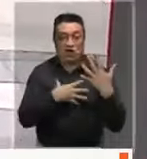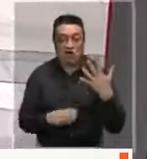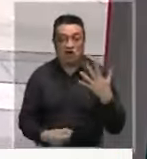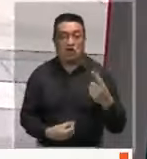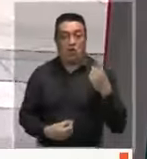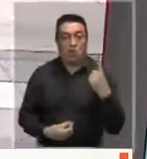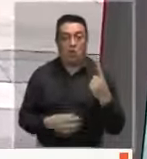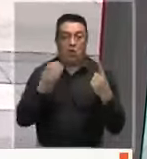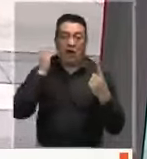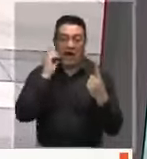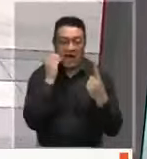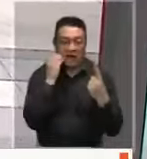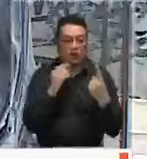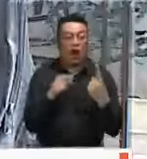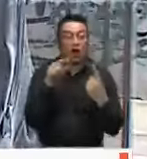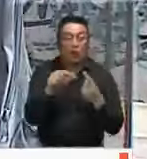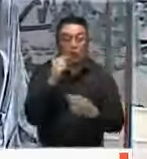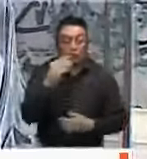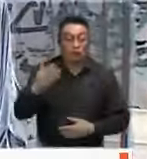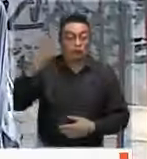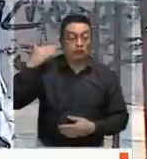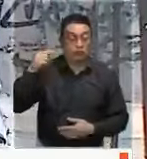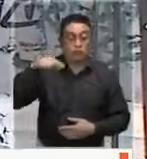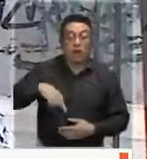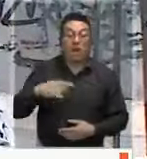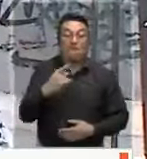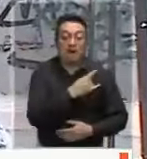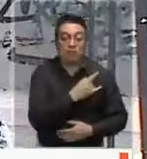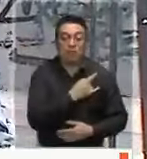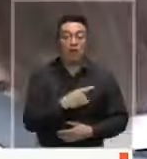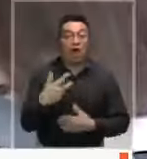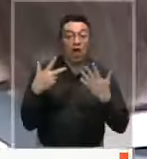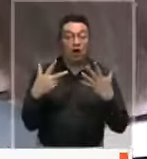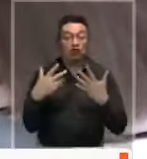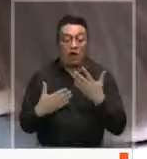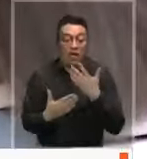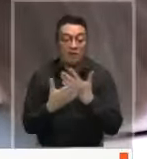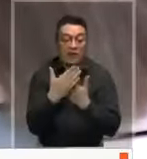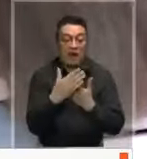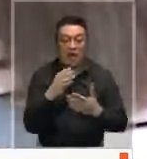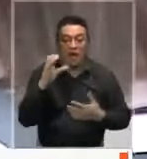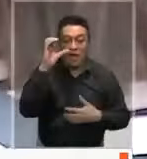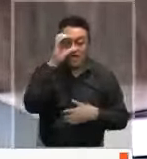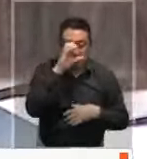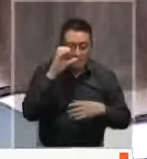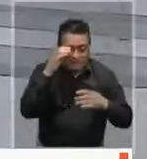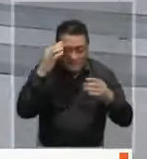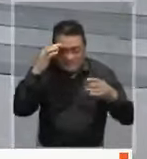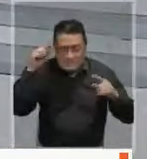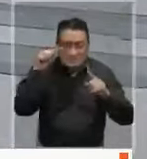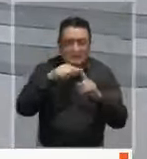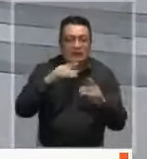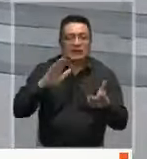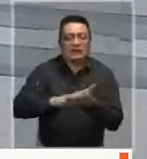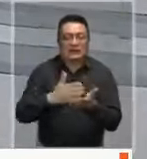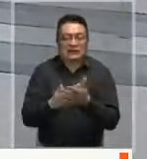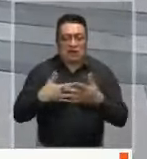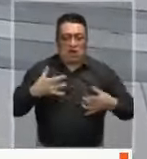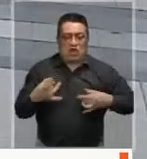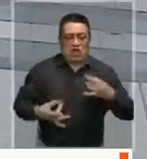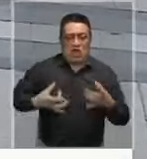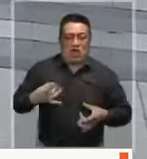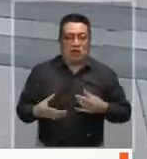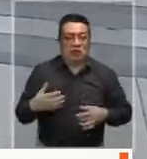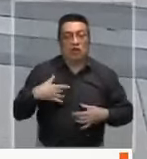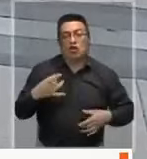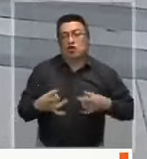poco más atrás está Olivia de Maipú. Llegó a las 8 de la mañana buscando sanar su dolor. Que tengo dolencia que